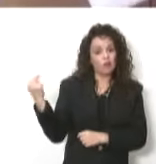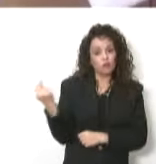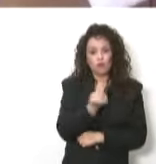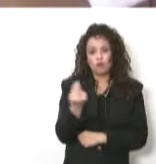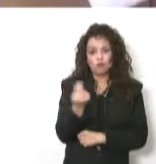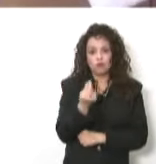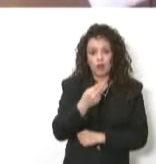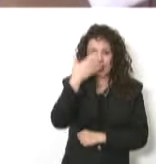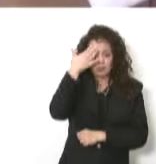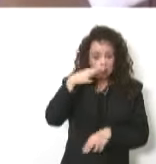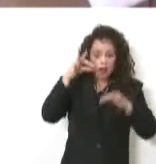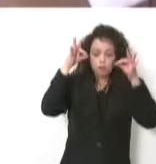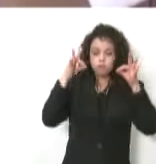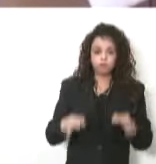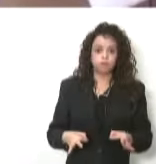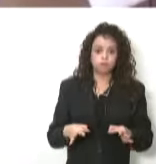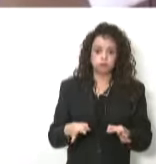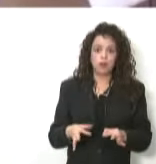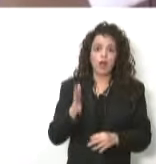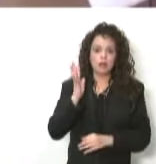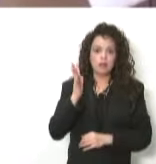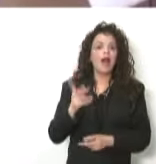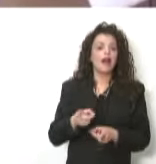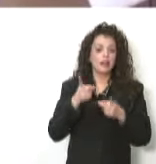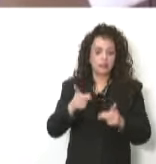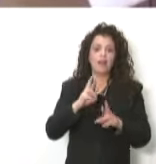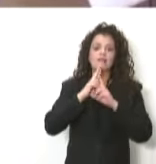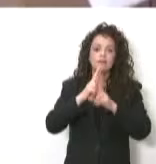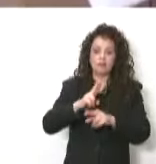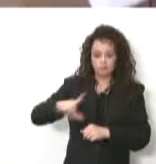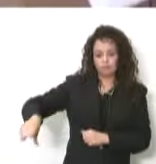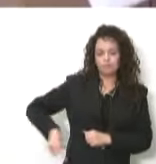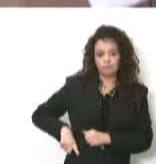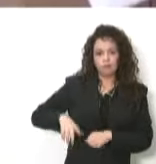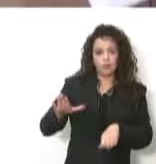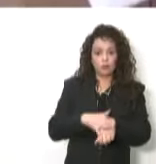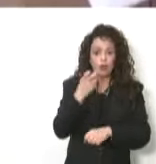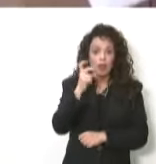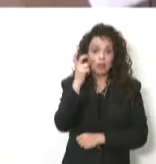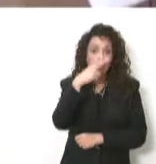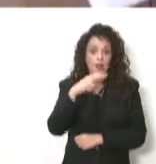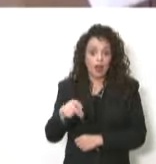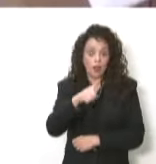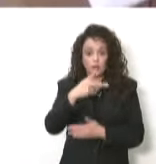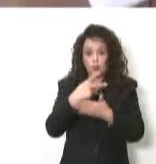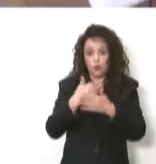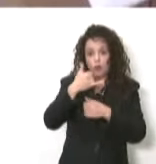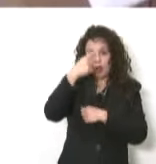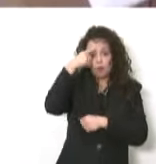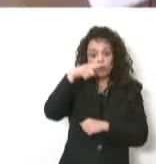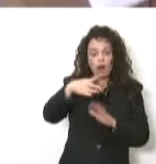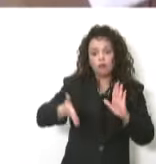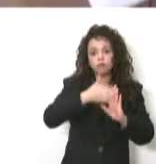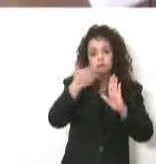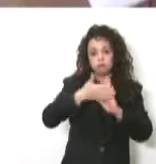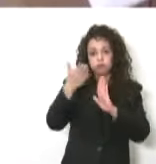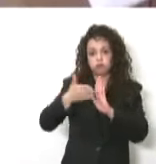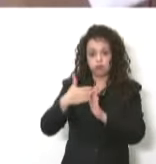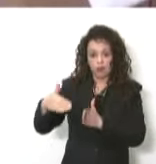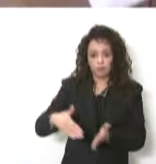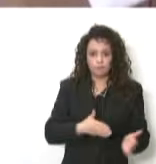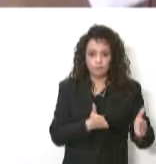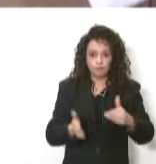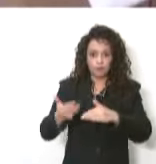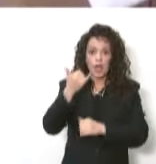tener certeza de que el Estado ha respondido por los daños que causó el desarrollo de ese proyecto de infraestructura, así como para evaluar